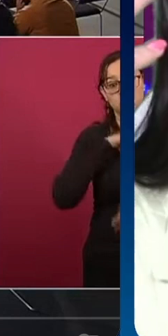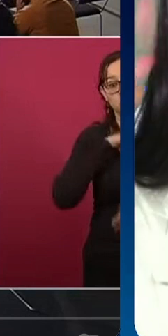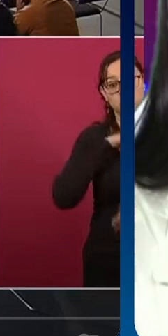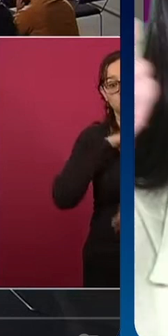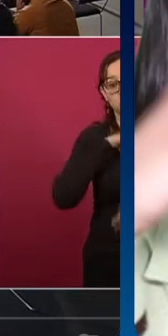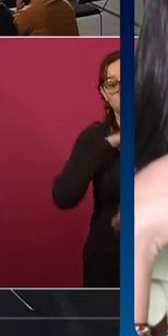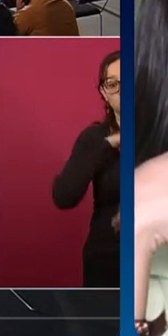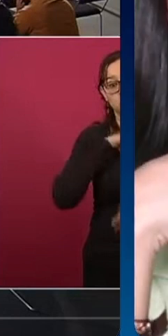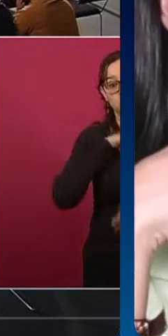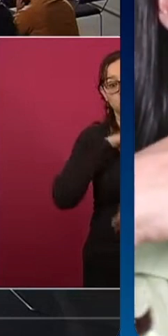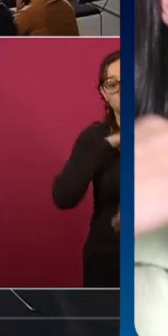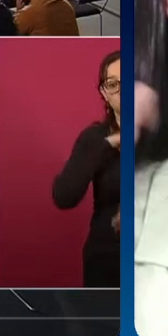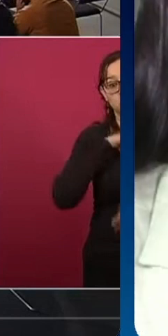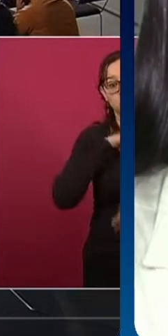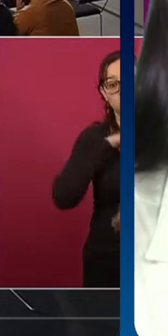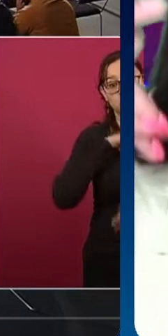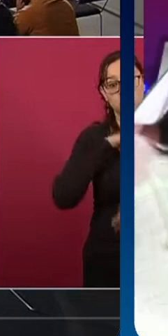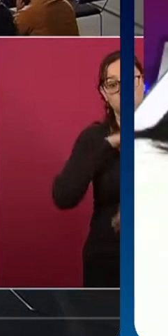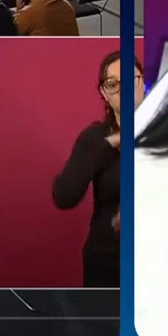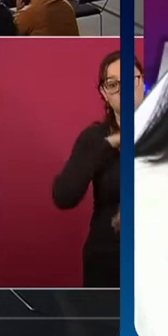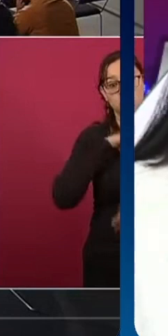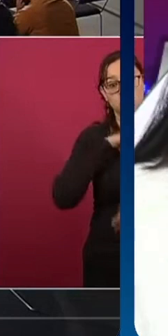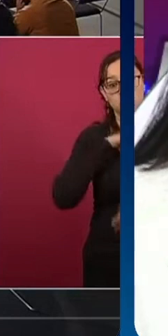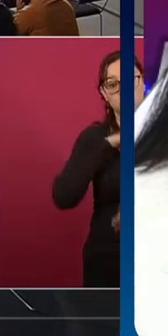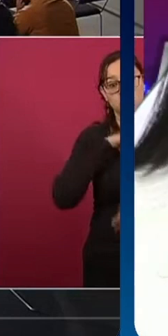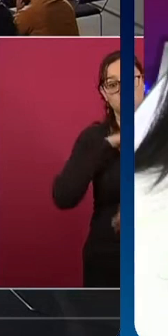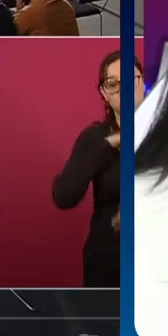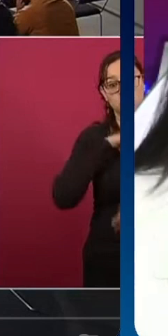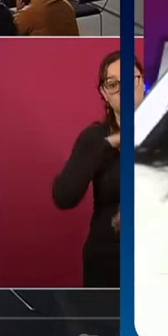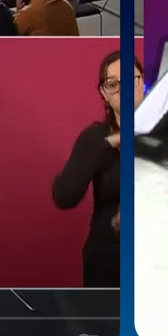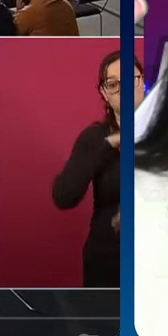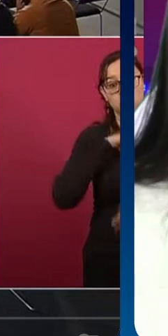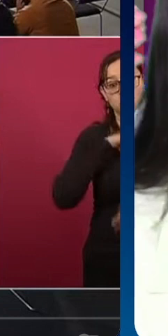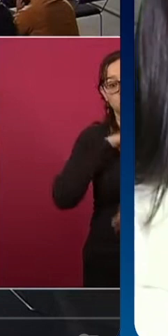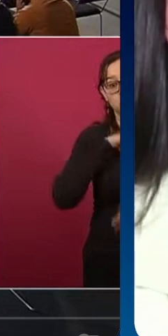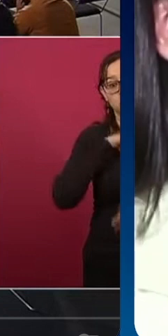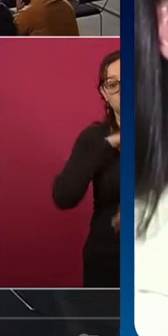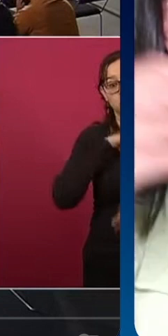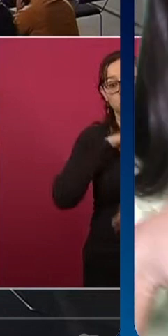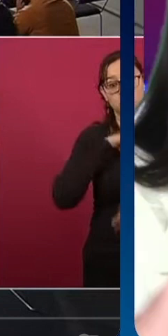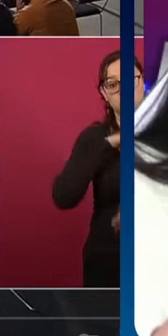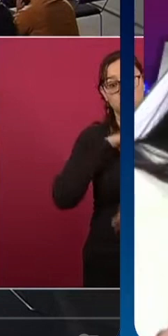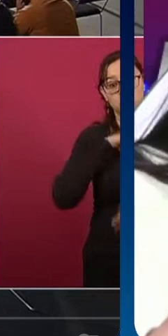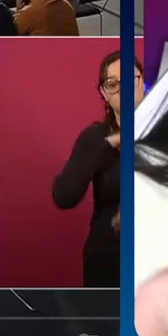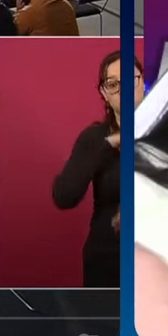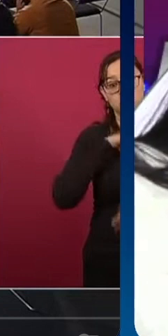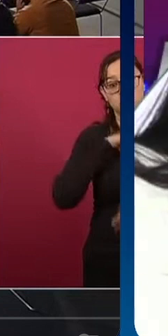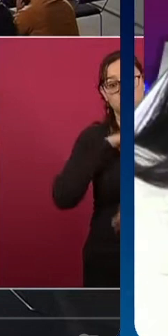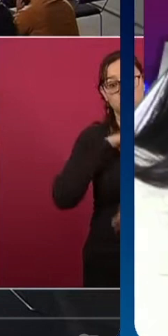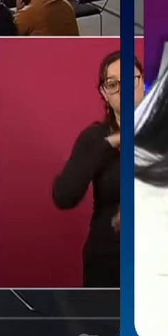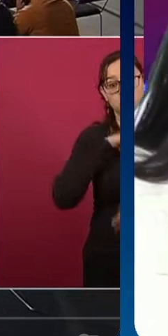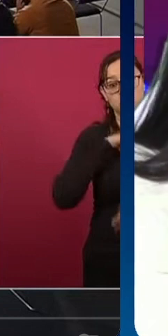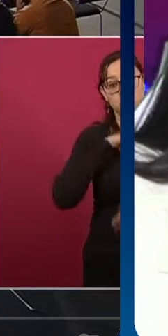hacer el caldo gordo de Estados Unidos lo hacen. También le preguntaron que si no le preocupa que eso repercuta con la relación de Estados Unidos. No tendría por qué. Creo que Estados Unidos tiene